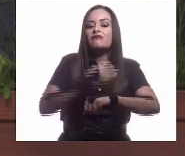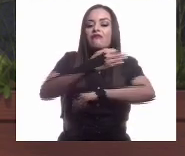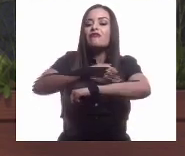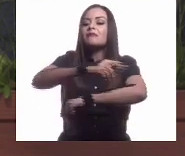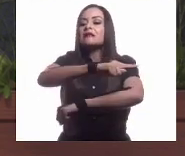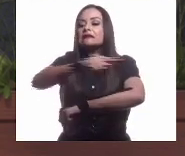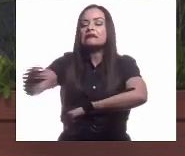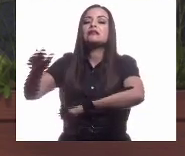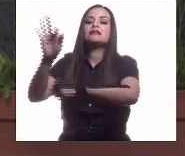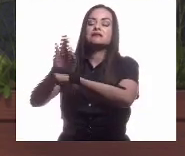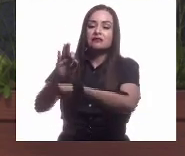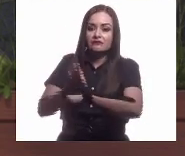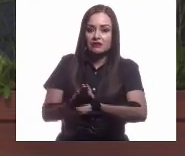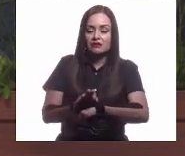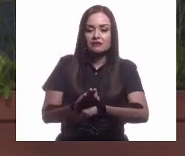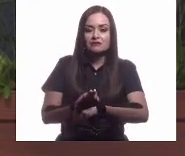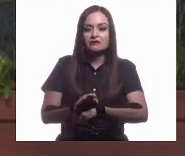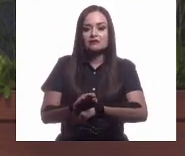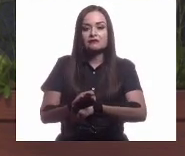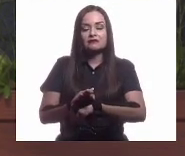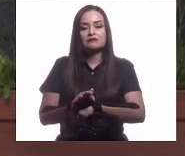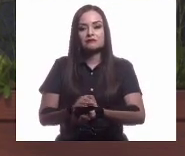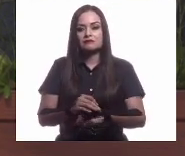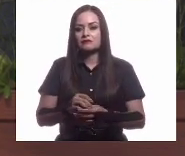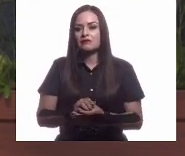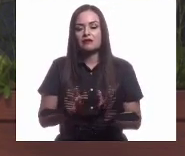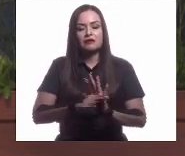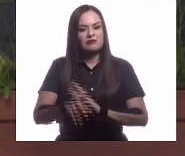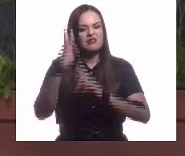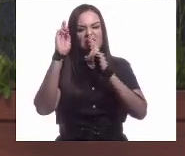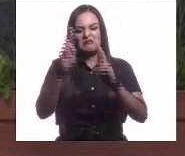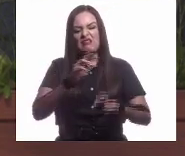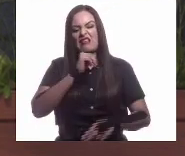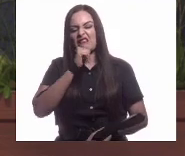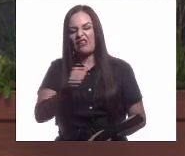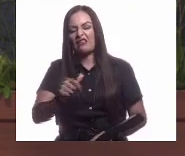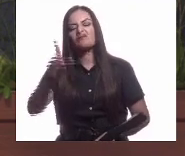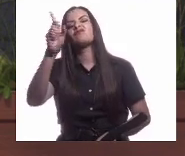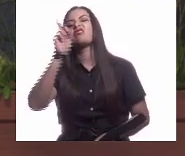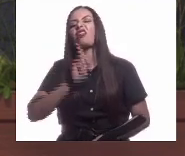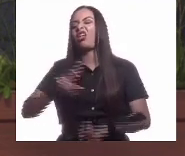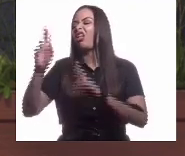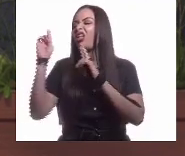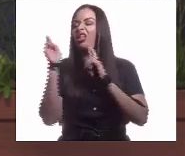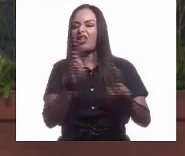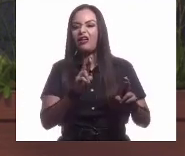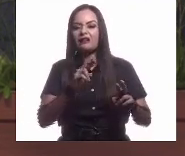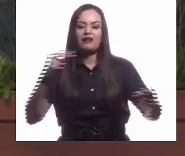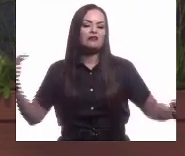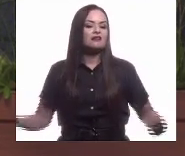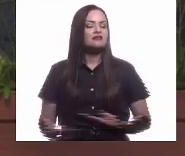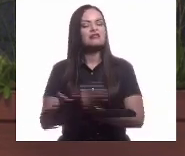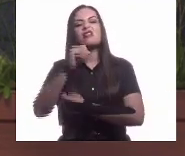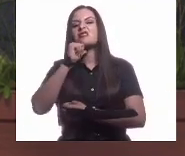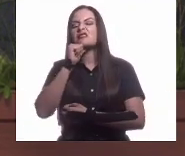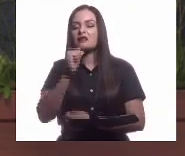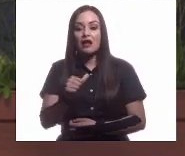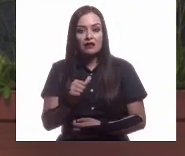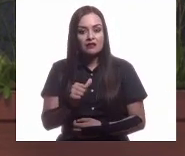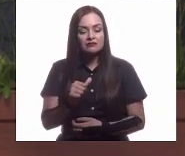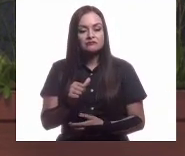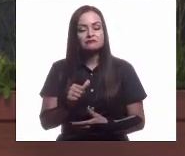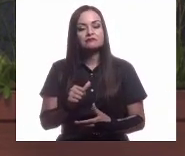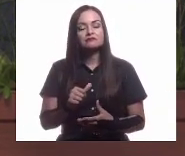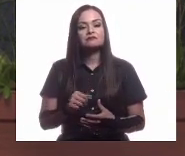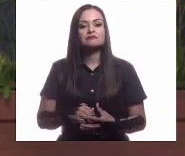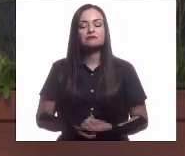no se respeta nada, ni mujeres, ni recién nacidos, solo queda el camino de la ley, solo